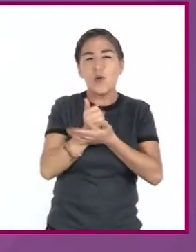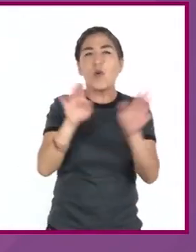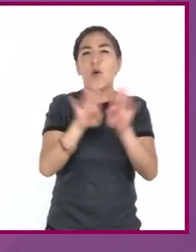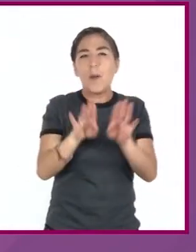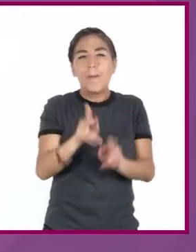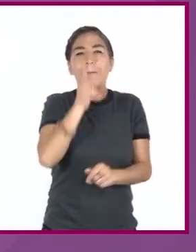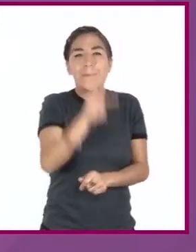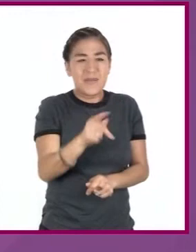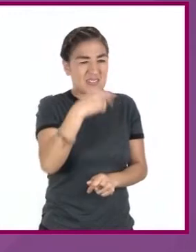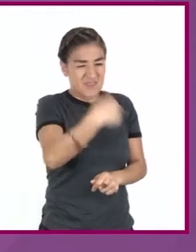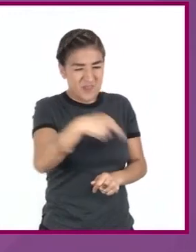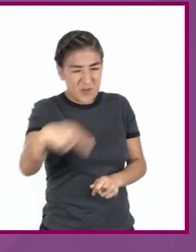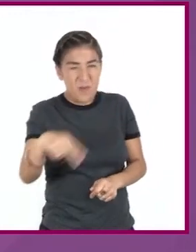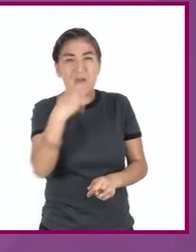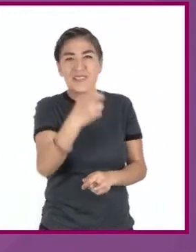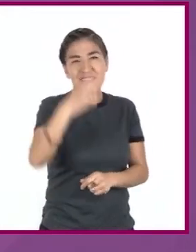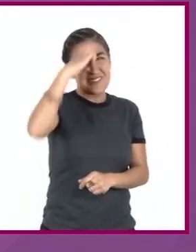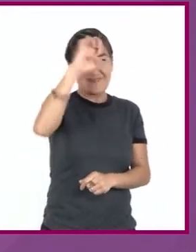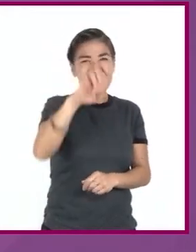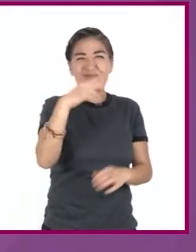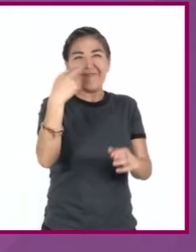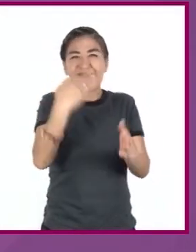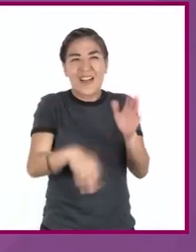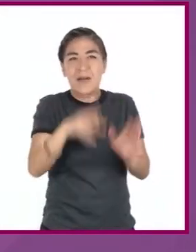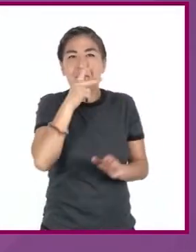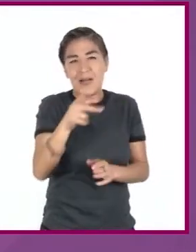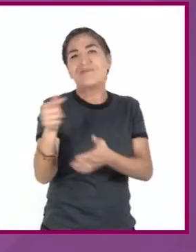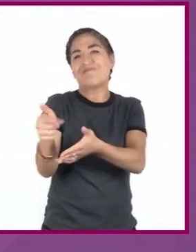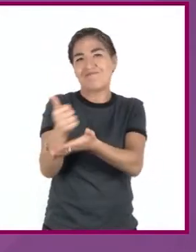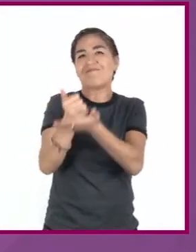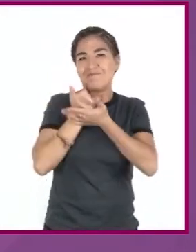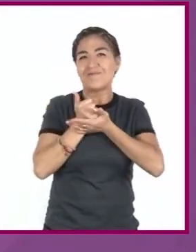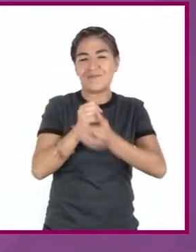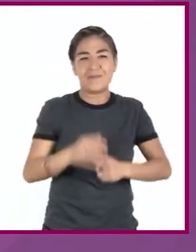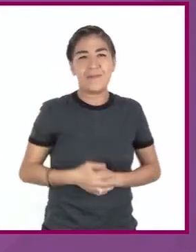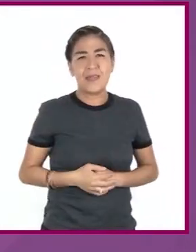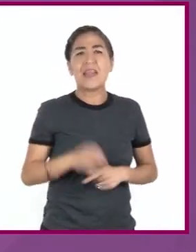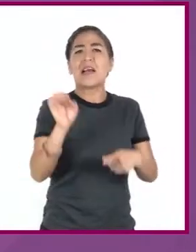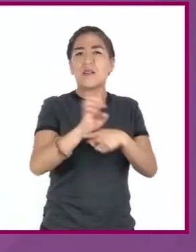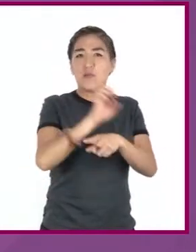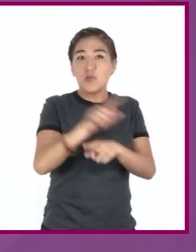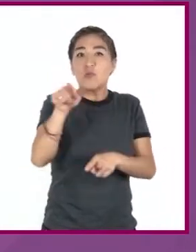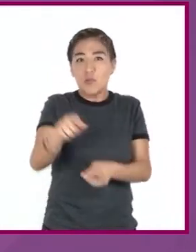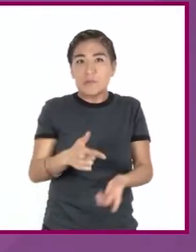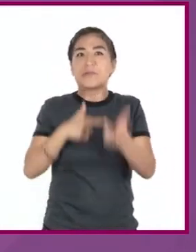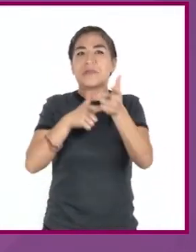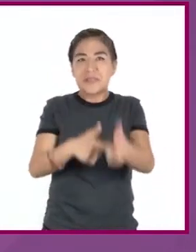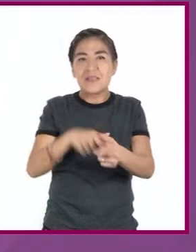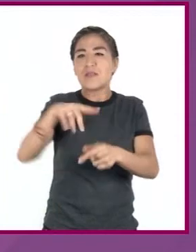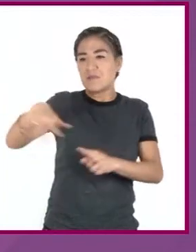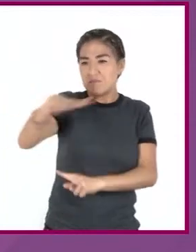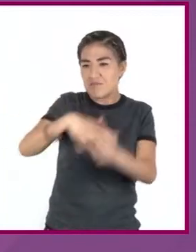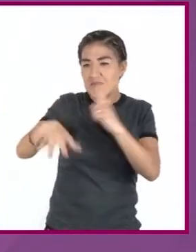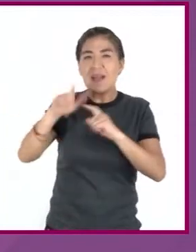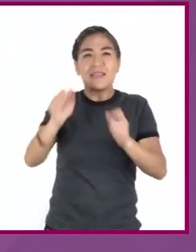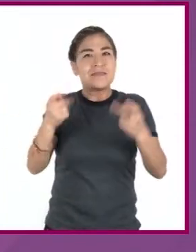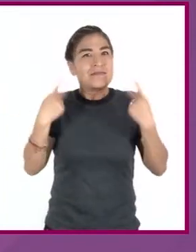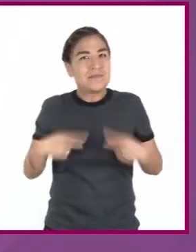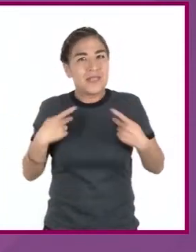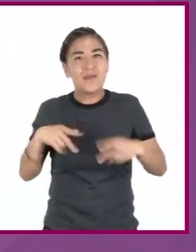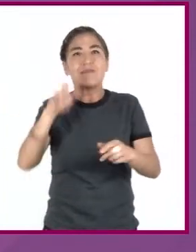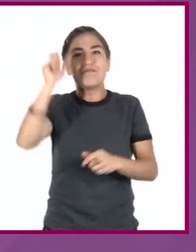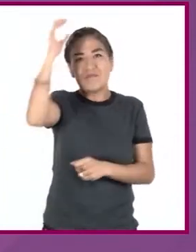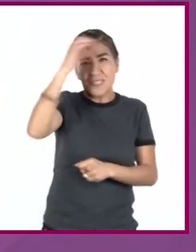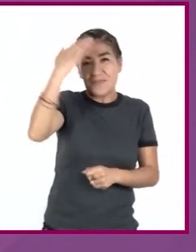a algunos fenómenos que hasta ese momento no lo tenían. ¿Entonces seguía recibiendo ayuda de sus colegas? Sí,